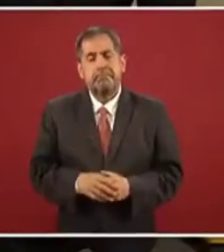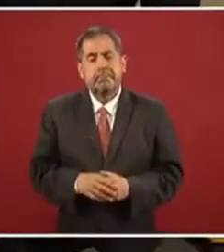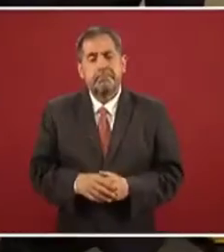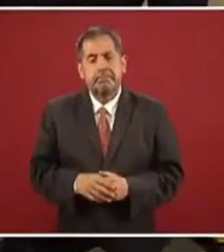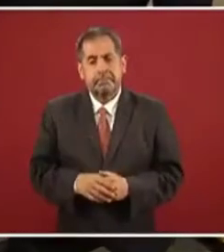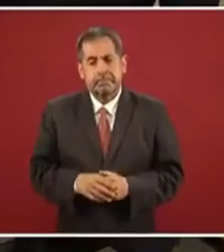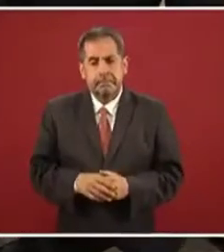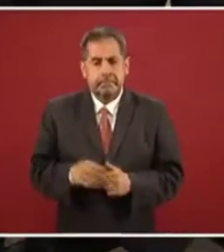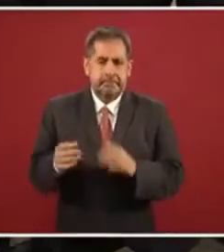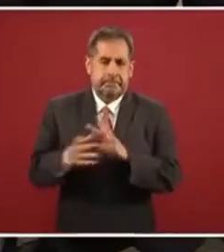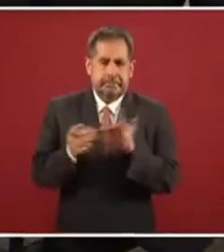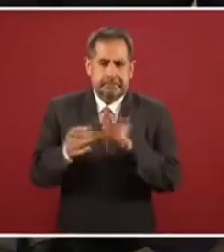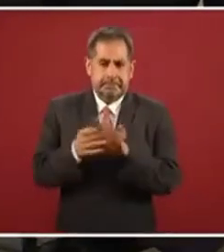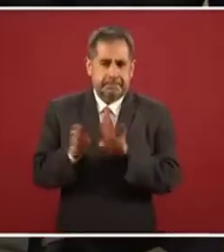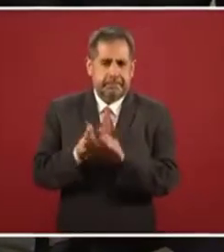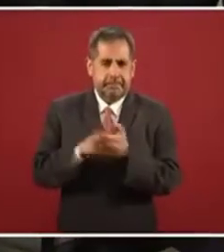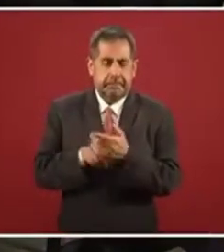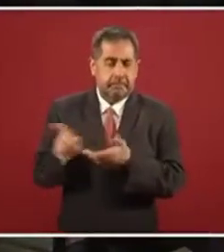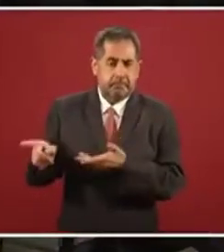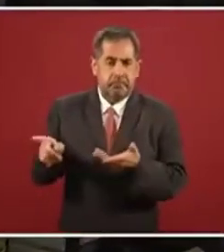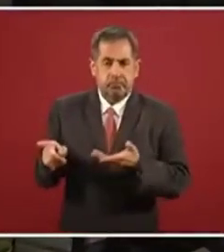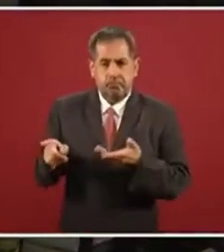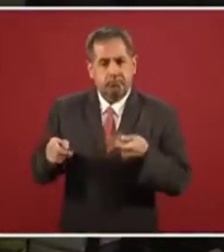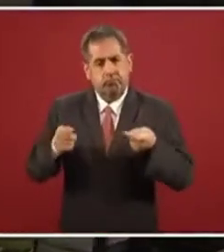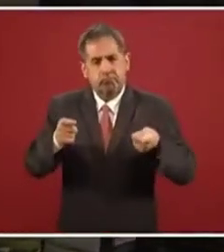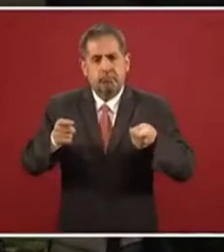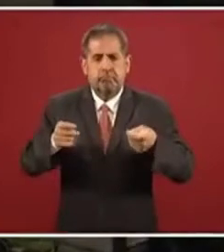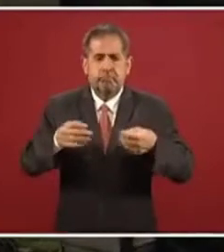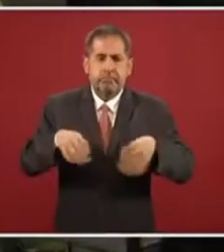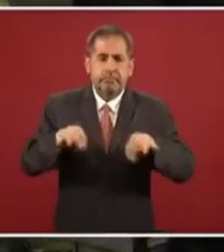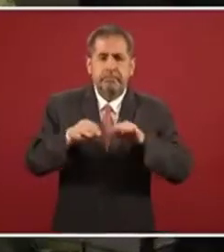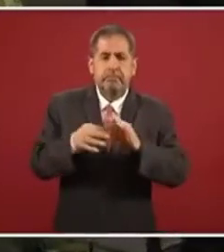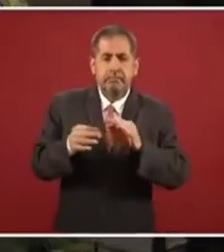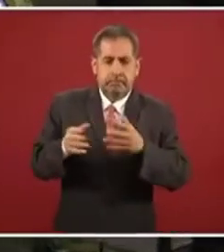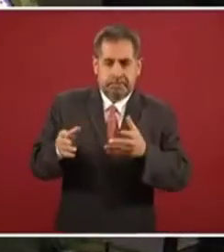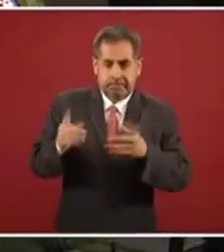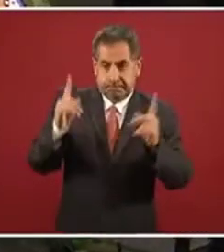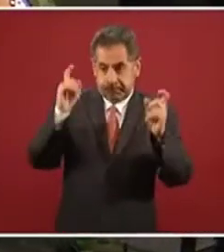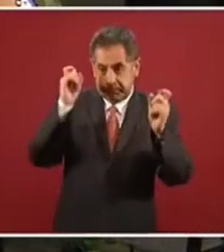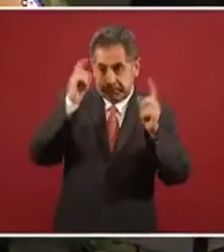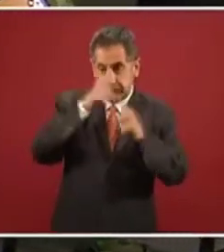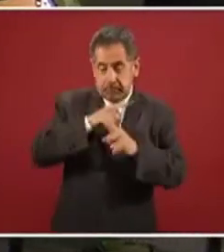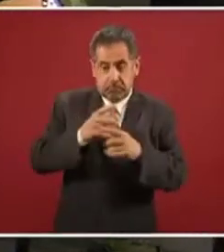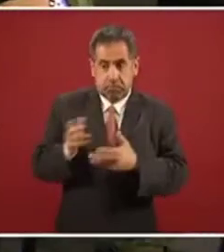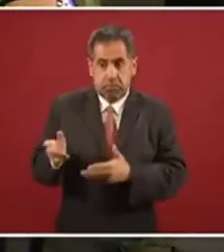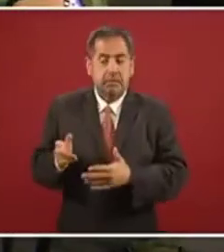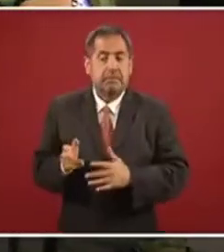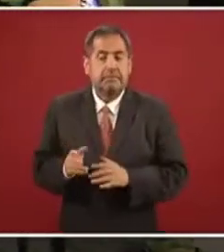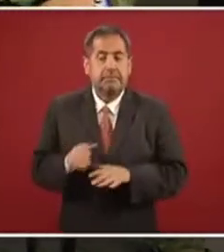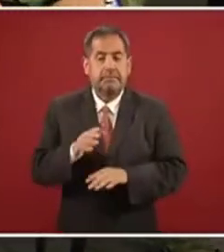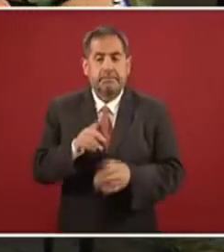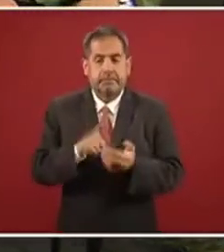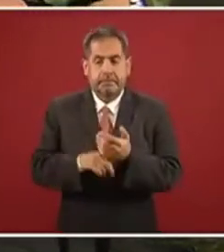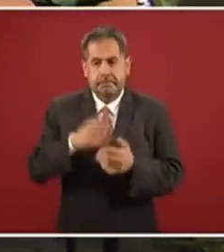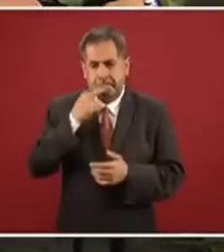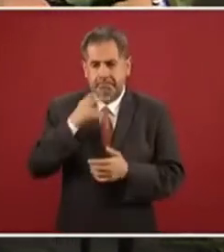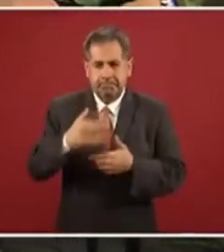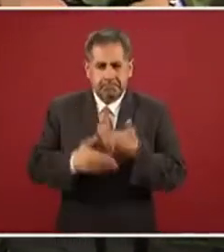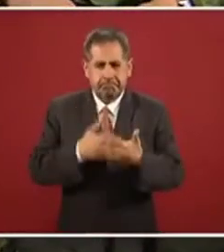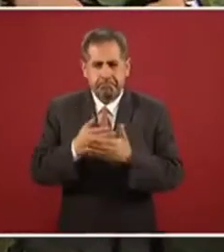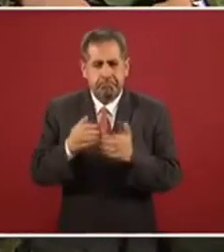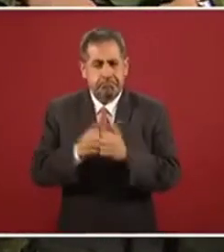ha manejado un asunto complicado de la mejor manera, con